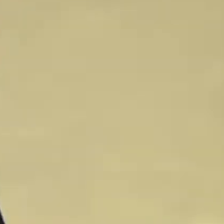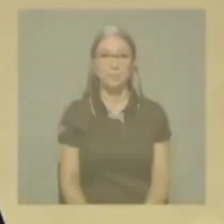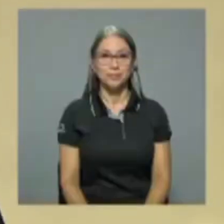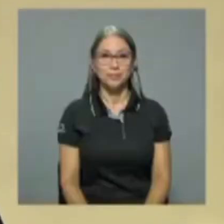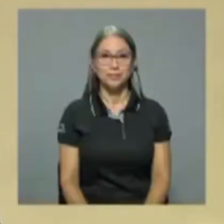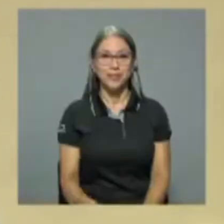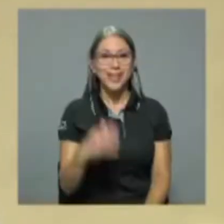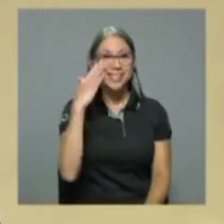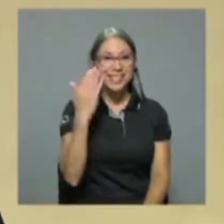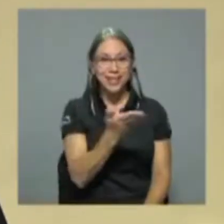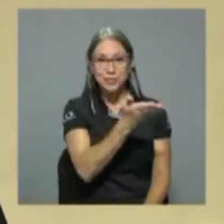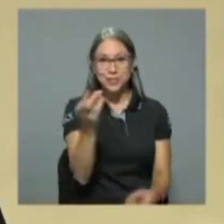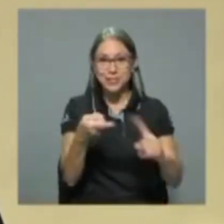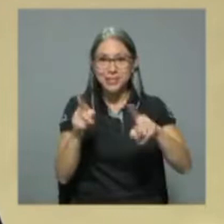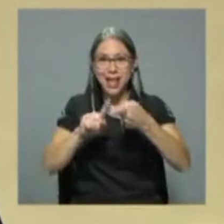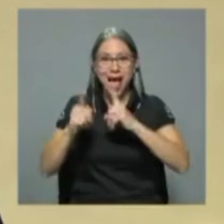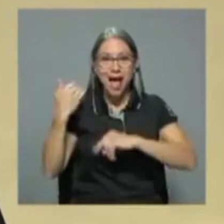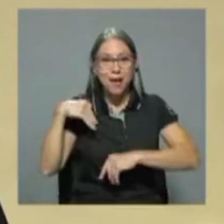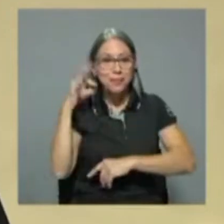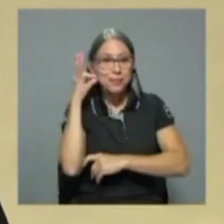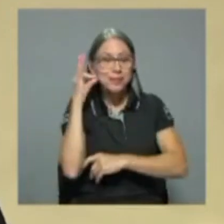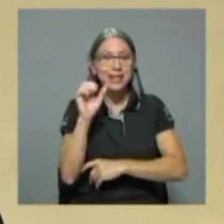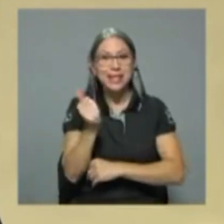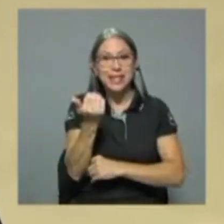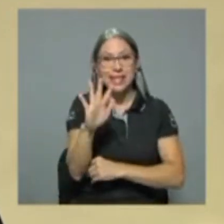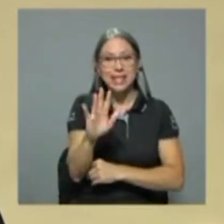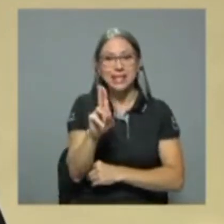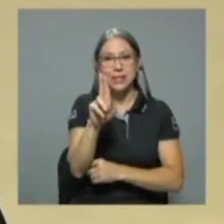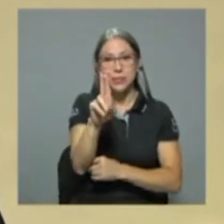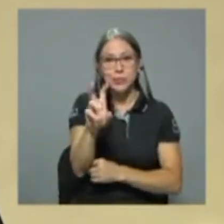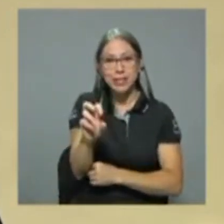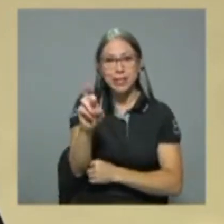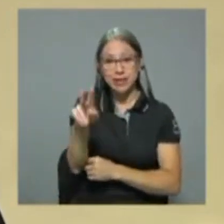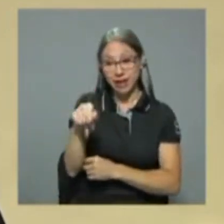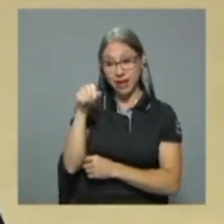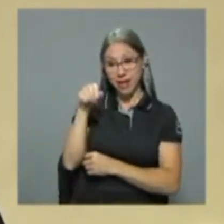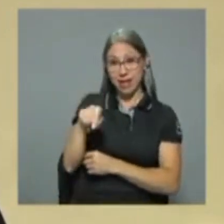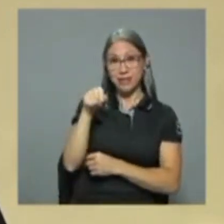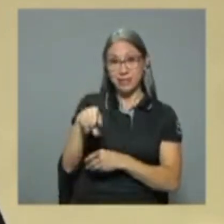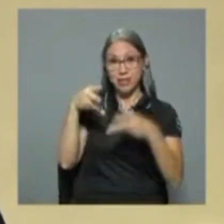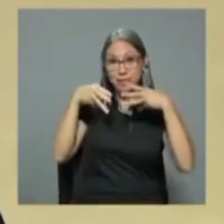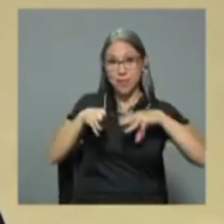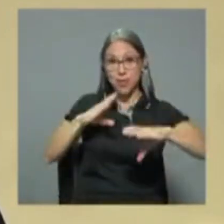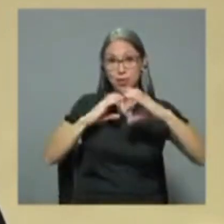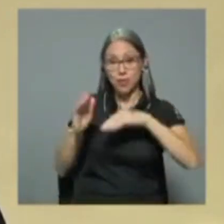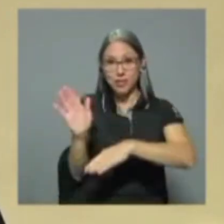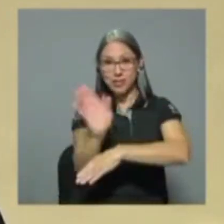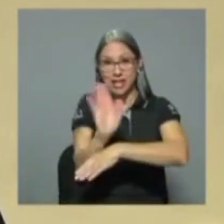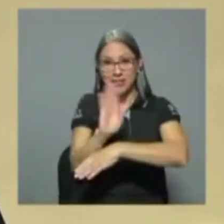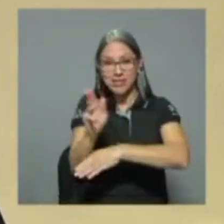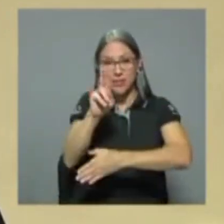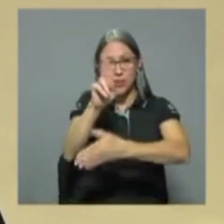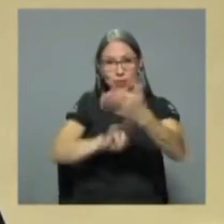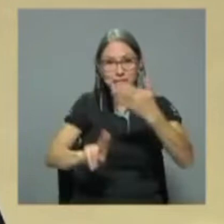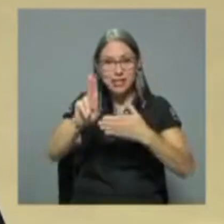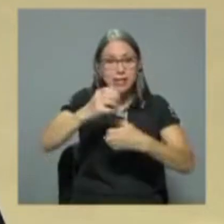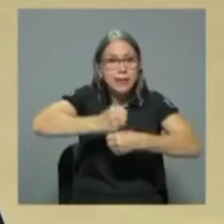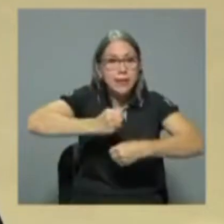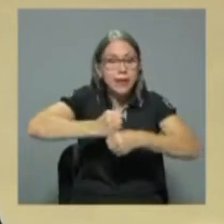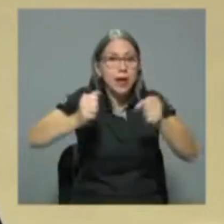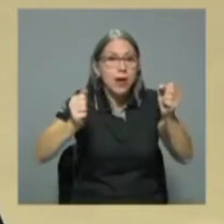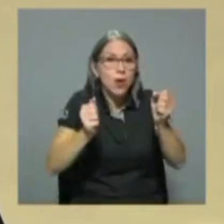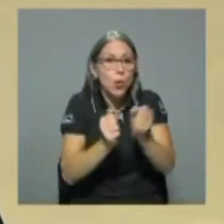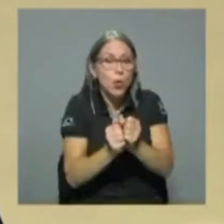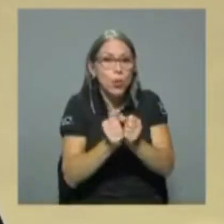Los saludamos, amigas y amigos de 15 UCR, este medio televisivo universitario que se paga con los